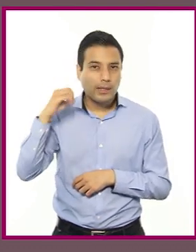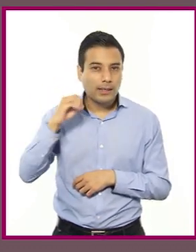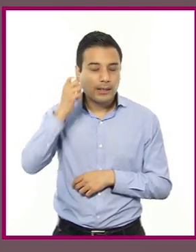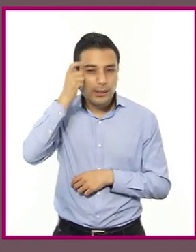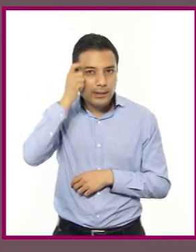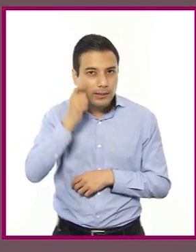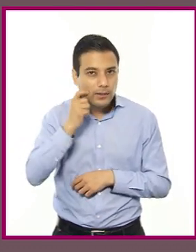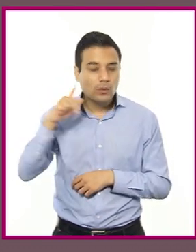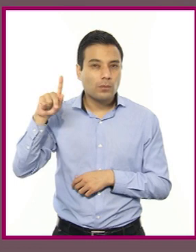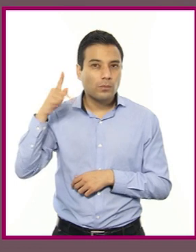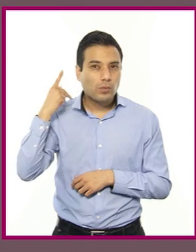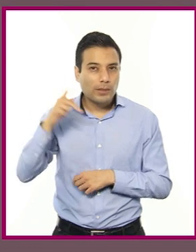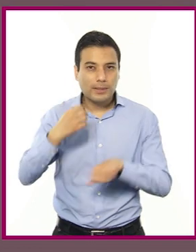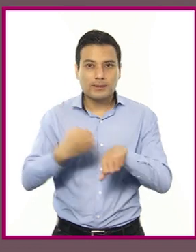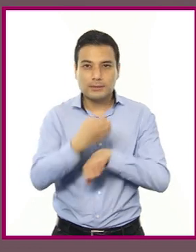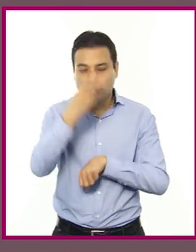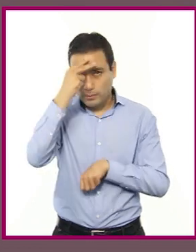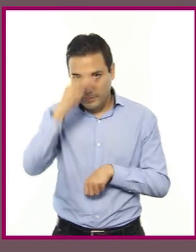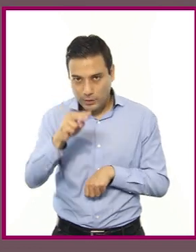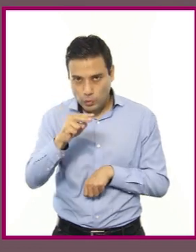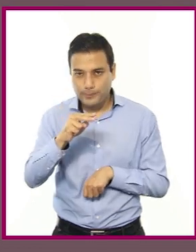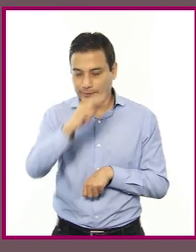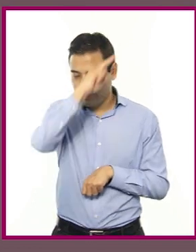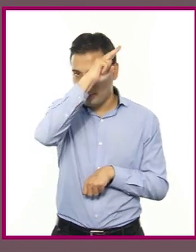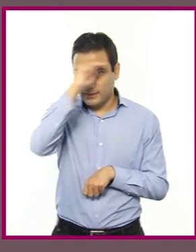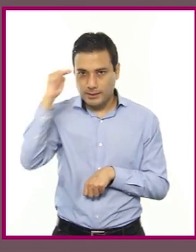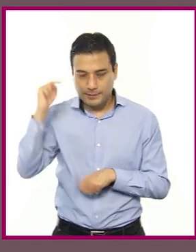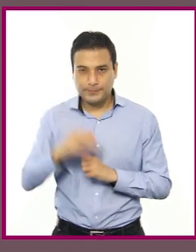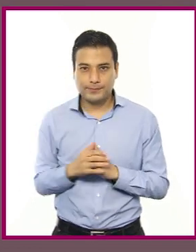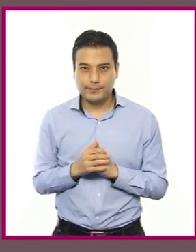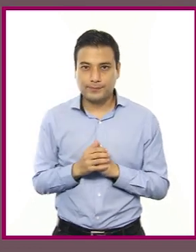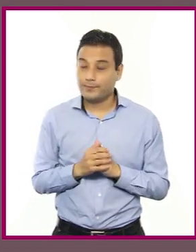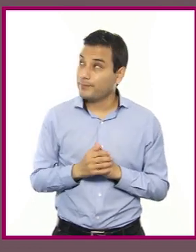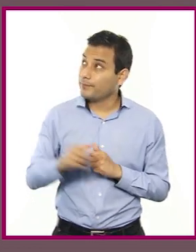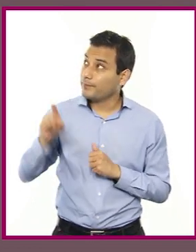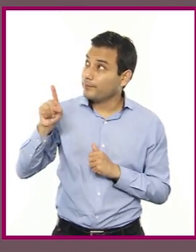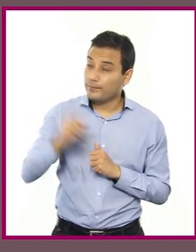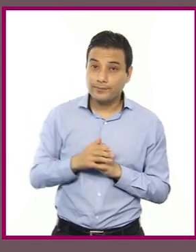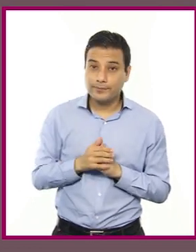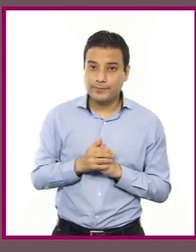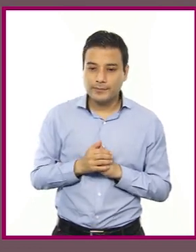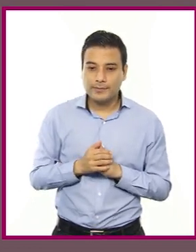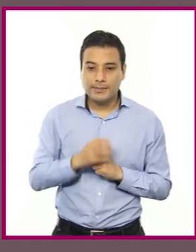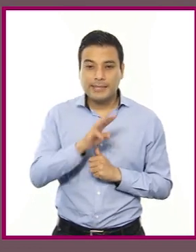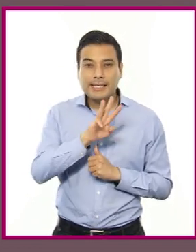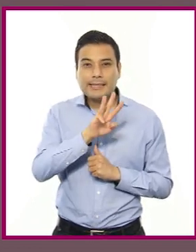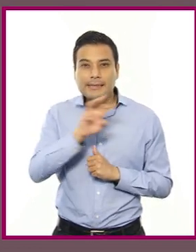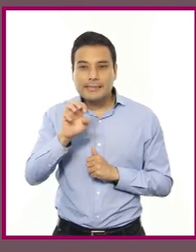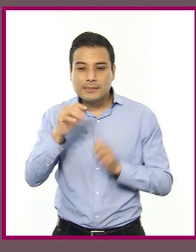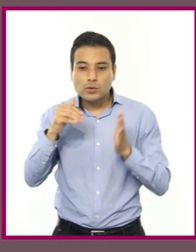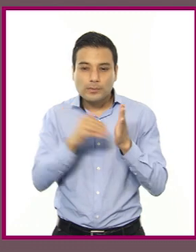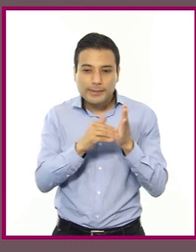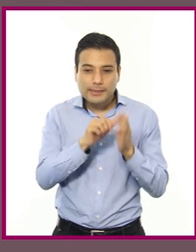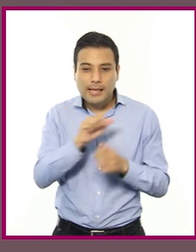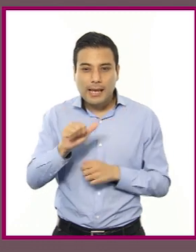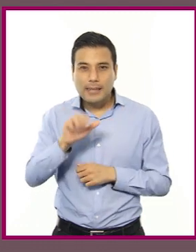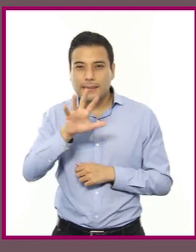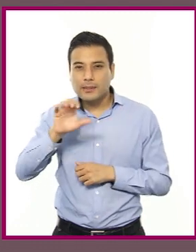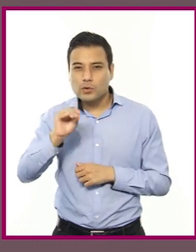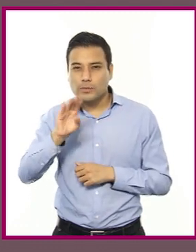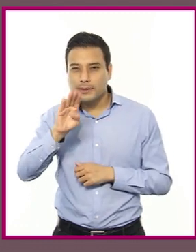Guerrero, Puebla, Estado de México y Nayarit, en los cuales fue de 300.000 a